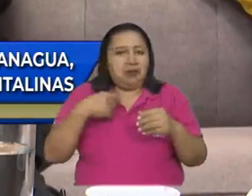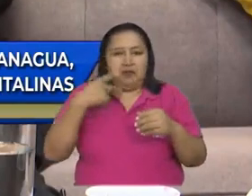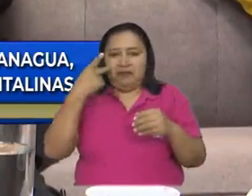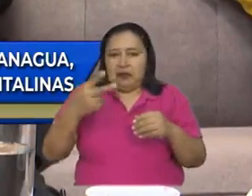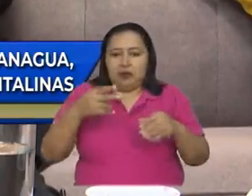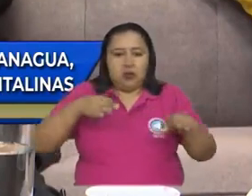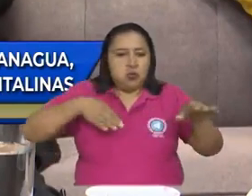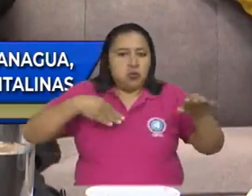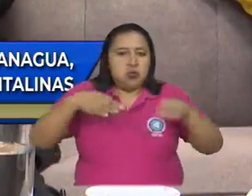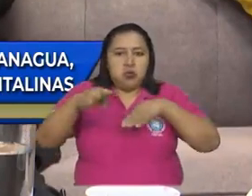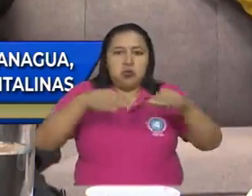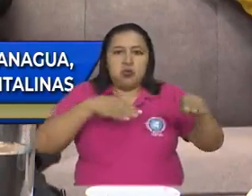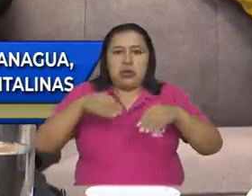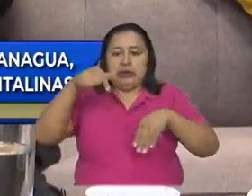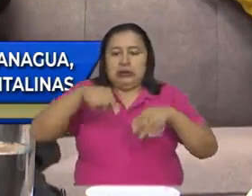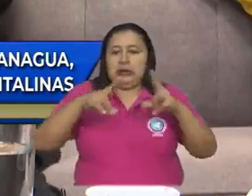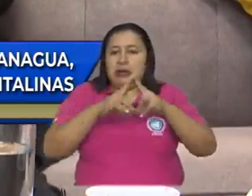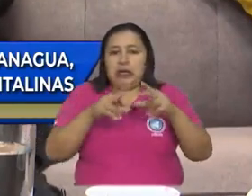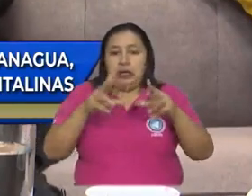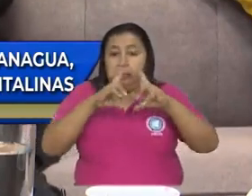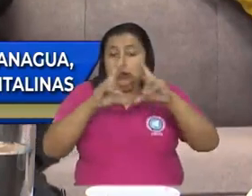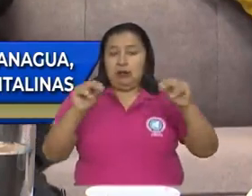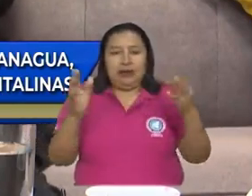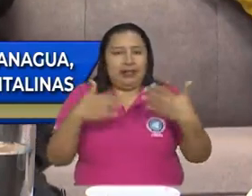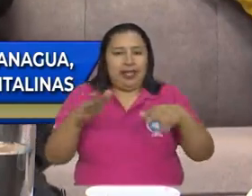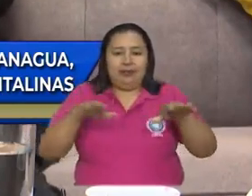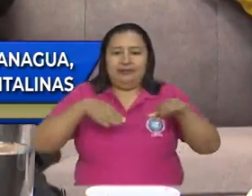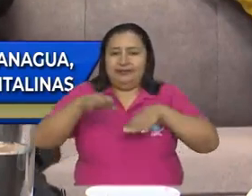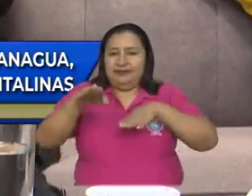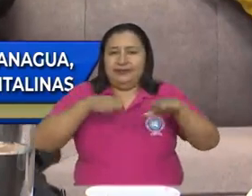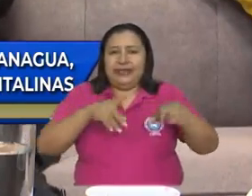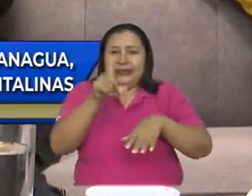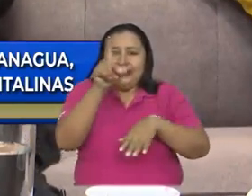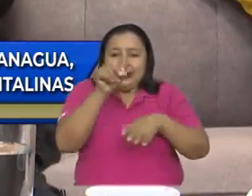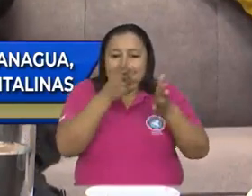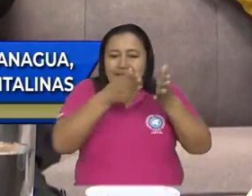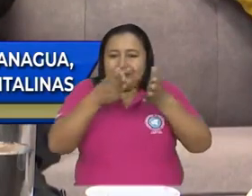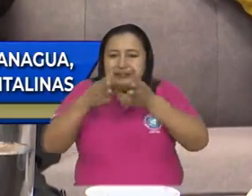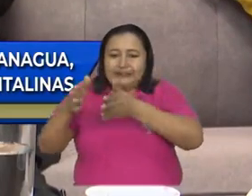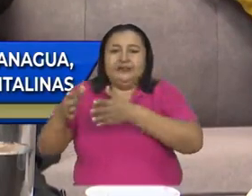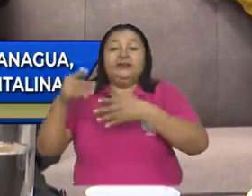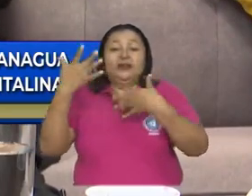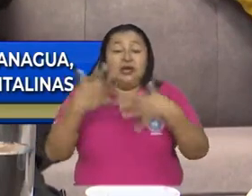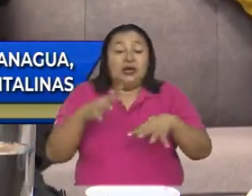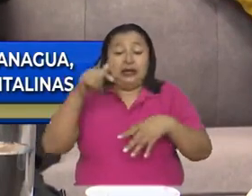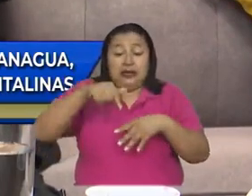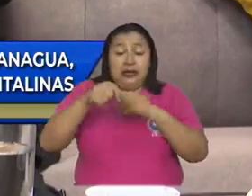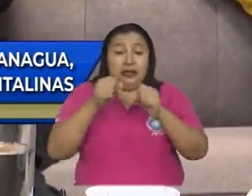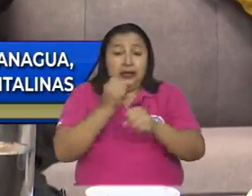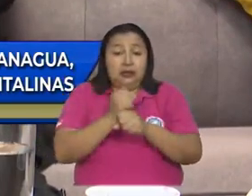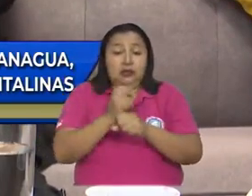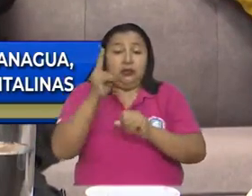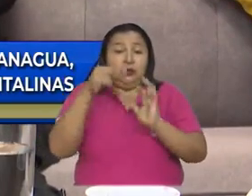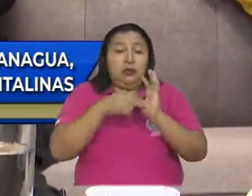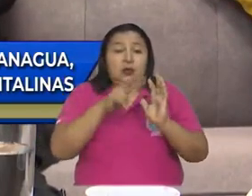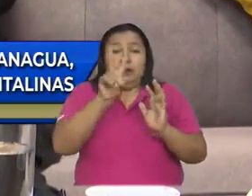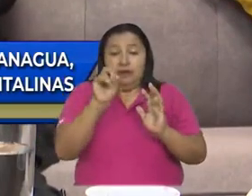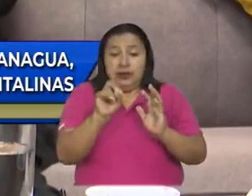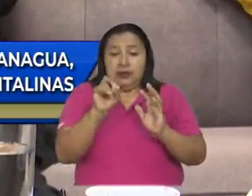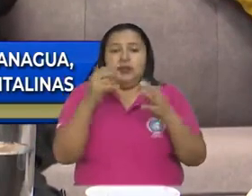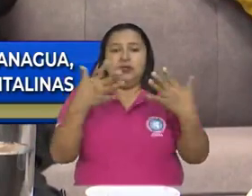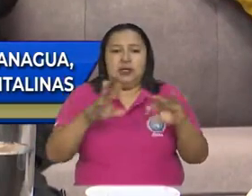pues en Nicaragua. Y sin embargo, nosotros lo vamos a llevar a cabo ya el próximo año, este año 2020,